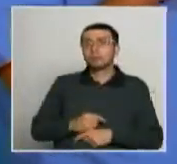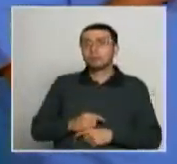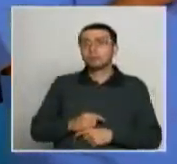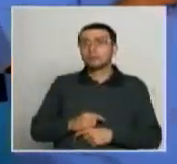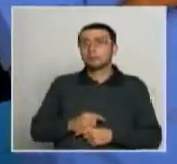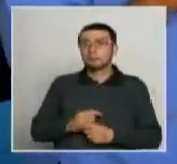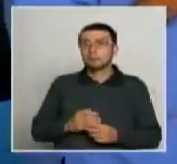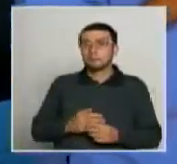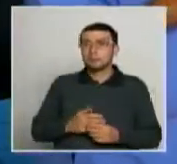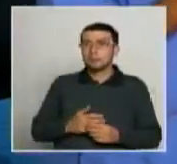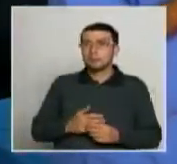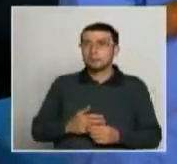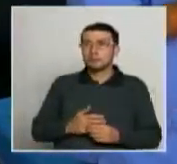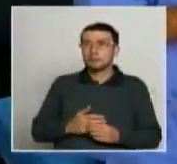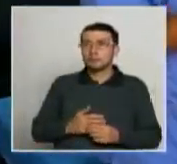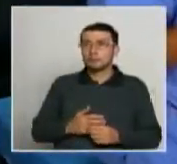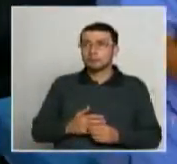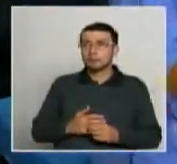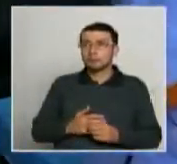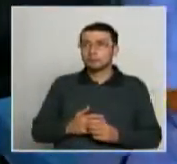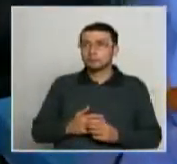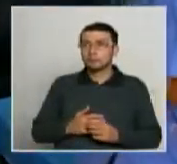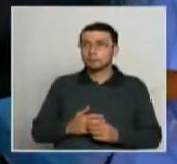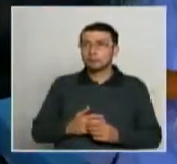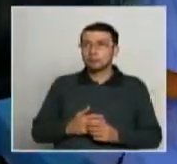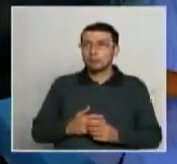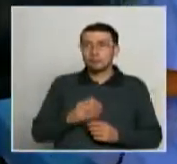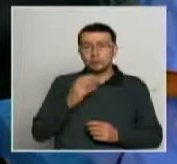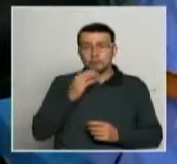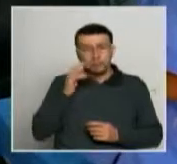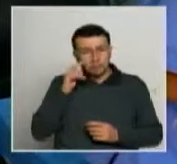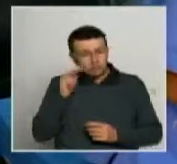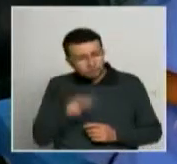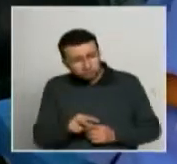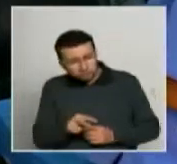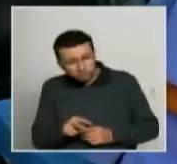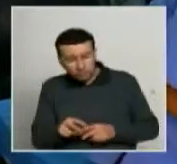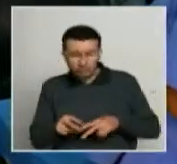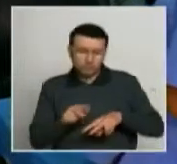a través del ver, si nosotros observamos